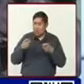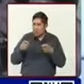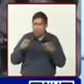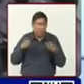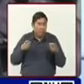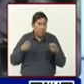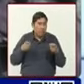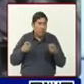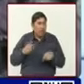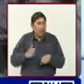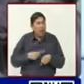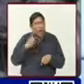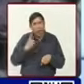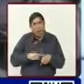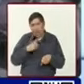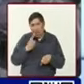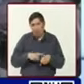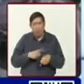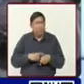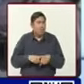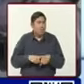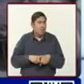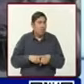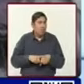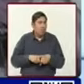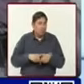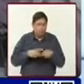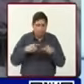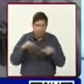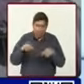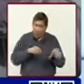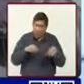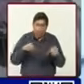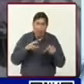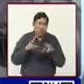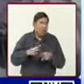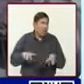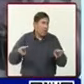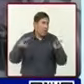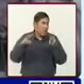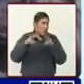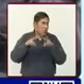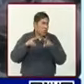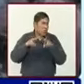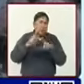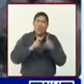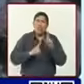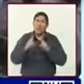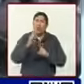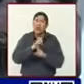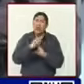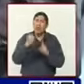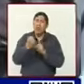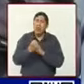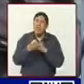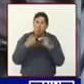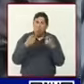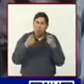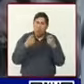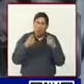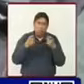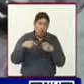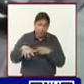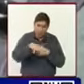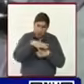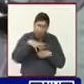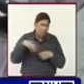de manera permanente, ¿no? Semanalmente se miden los valores, ciertos parámetros de vigilancia de la